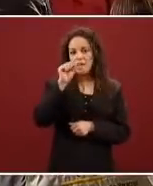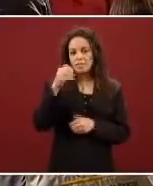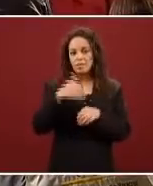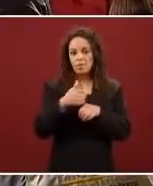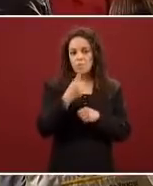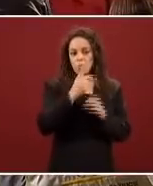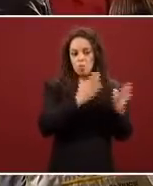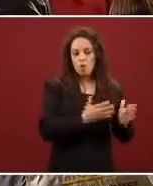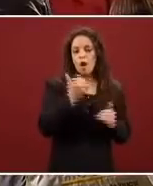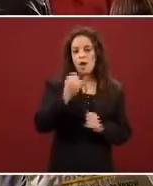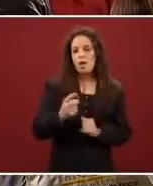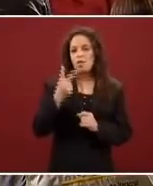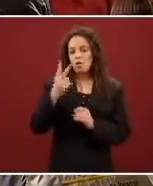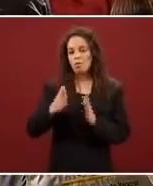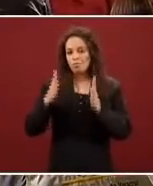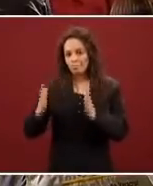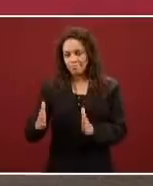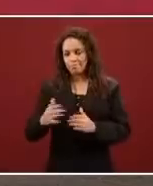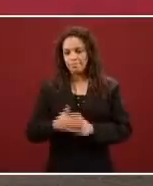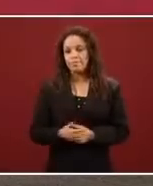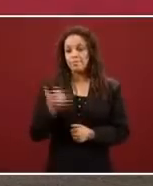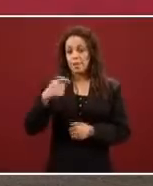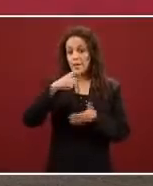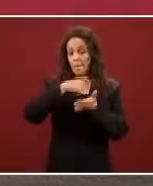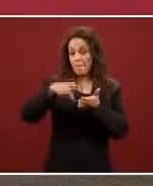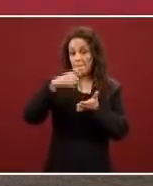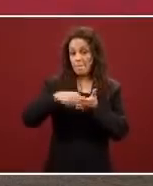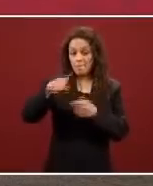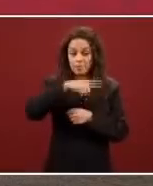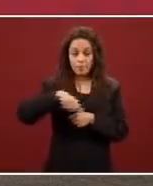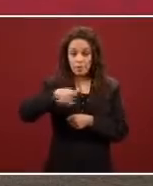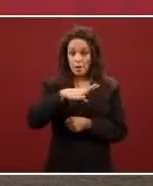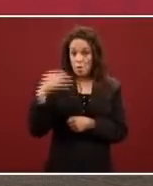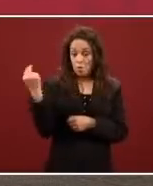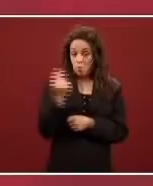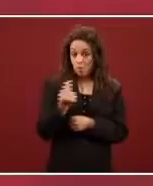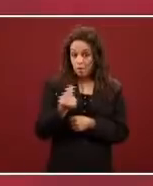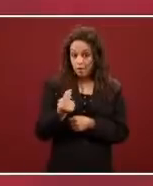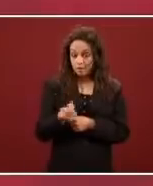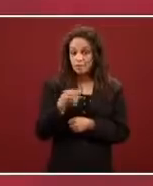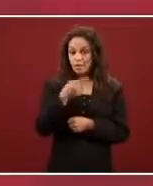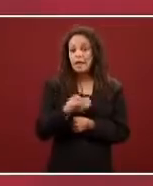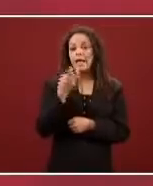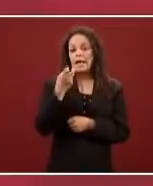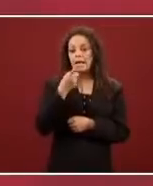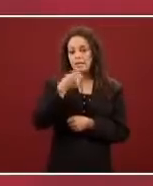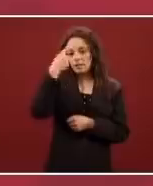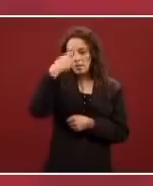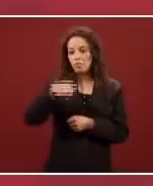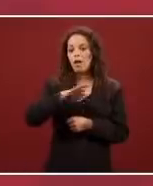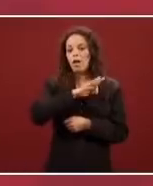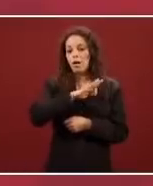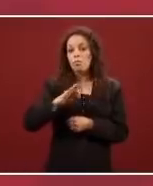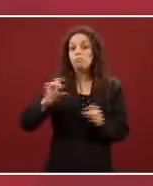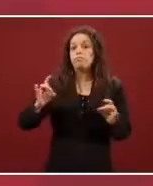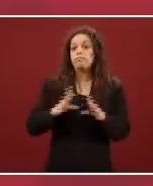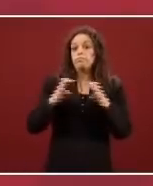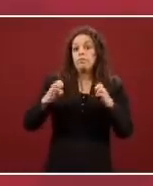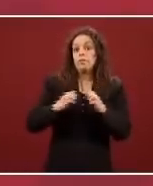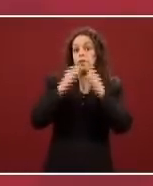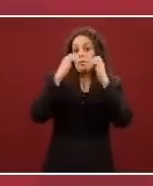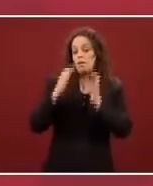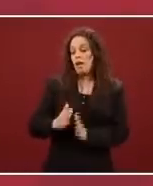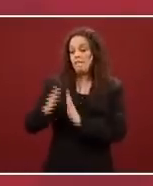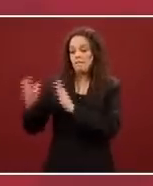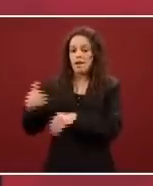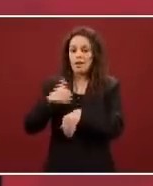programando todas las compras que puedan ser también necesarias para en un momento adquirir lo necesario para el escenario 3. Lo importante también